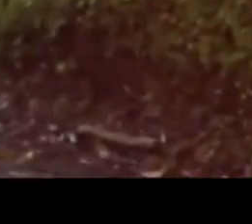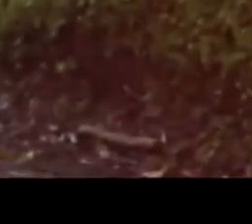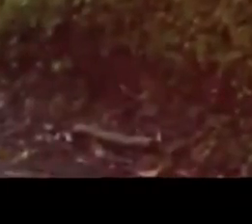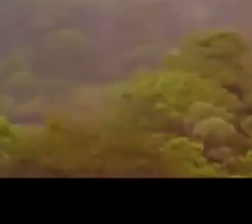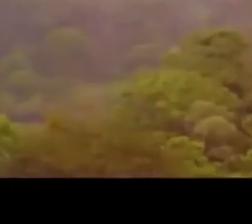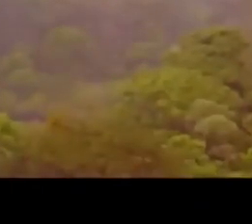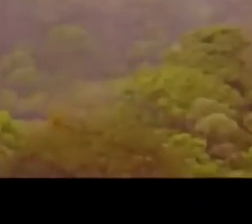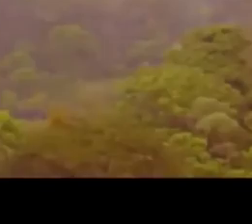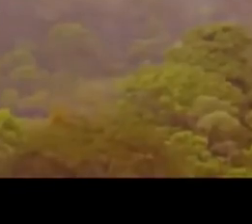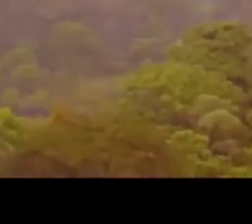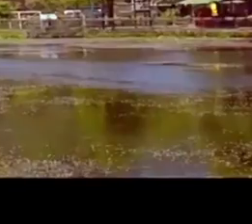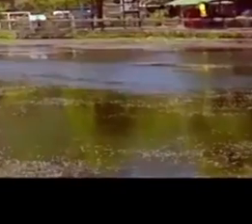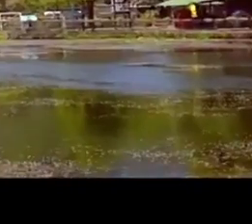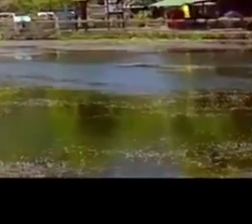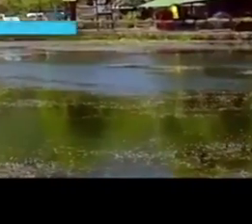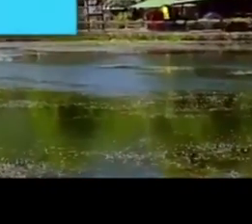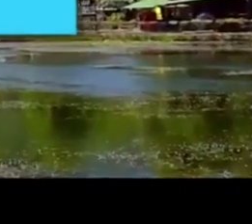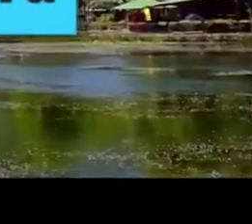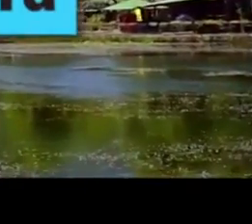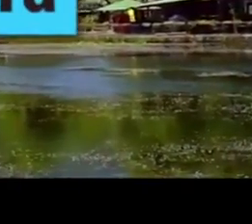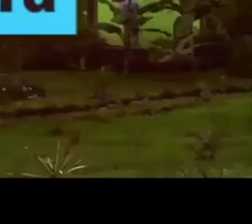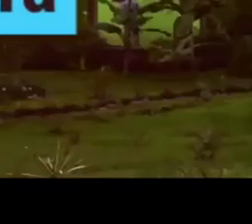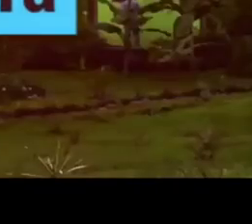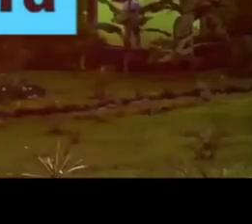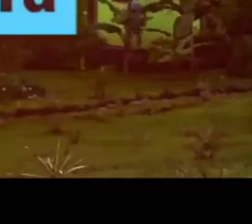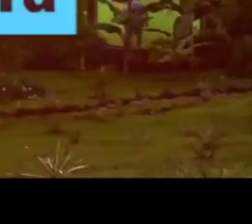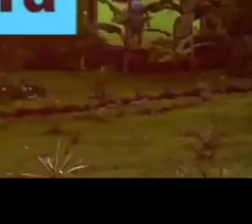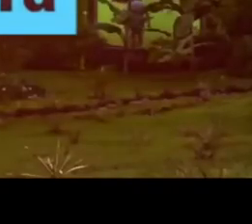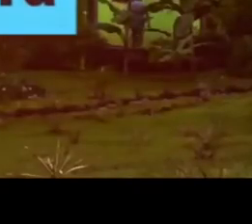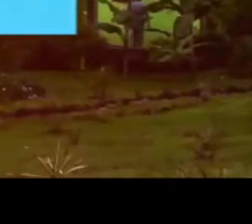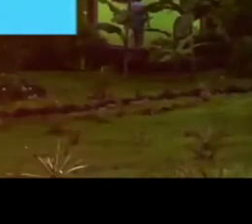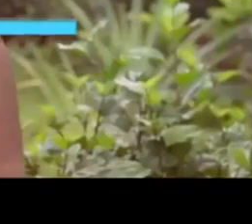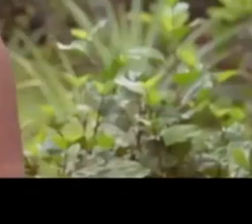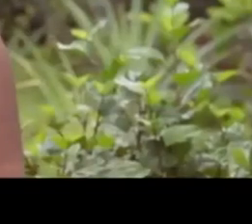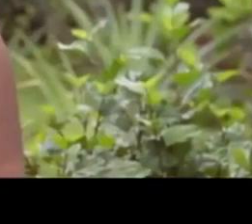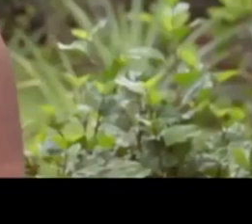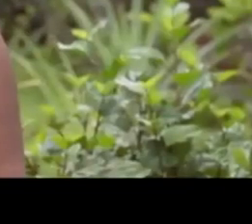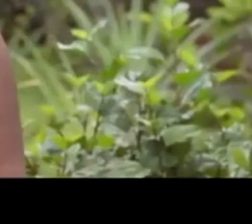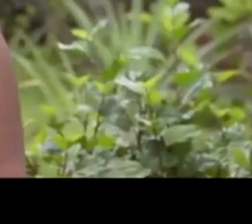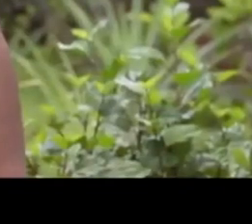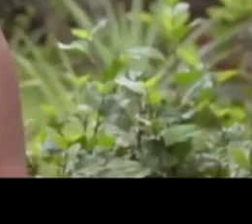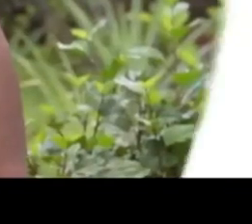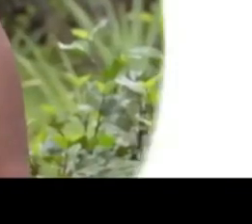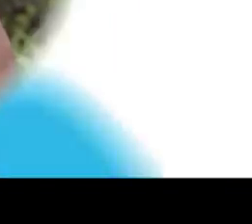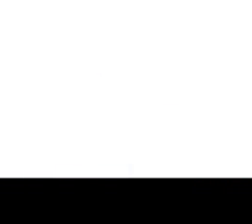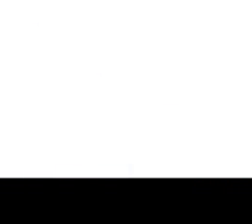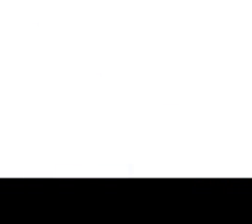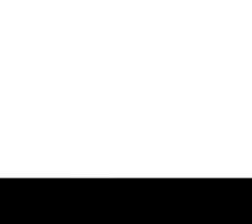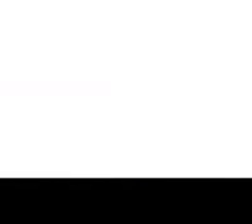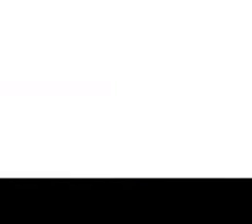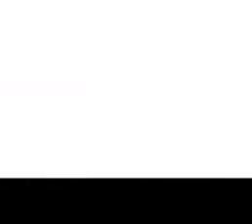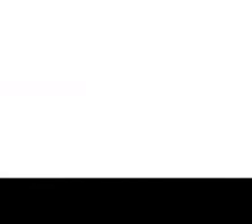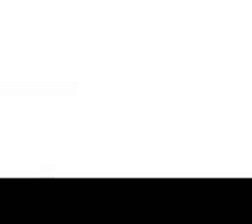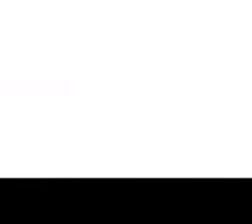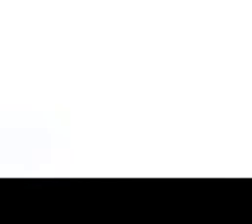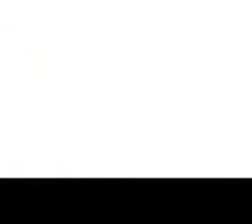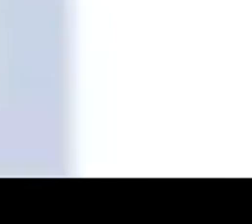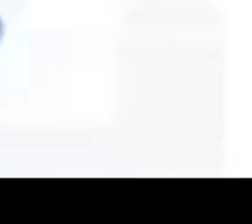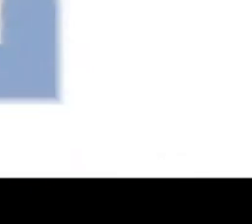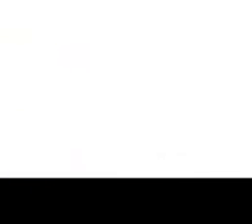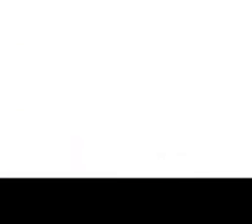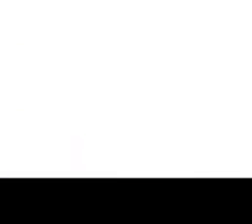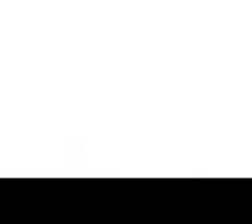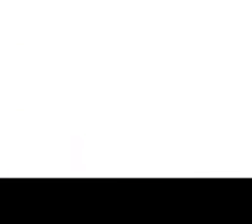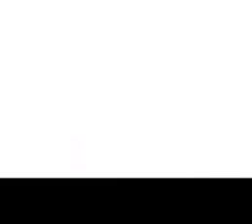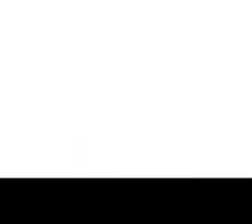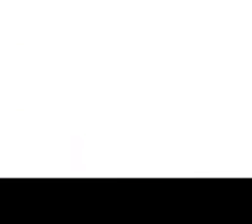al Cerro El Arenal y a sus acogedores hoteles de montaña. La siempre romántica Matagalpa te